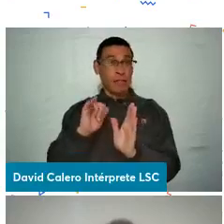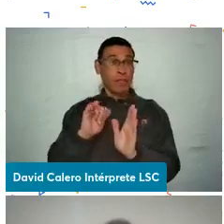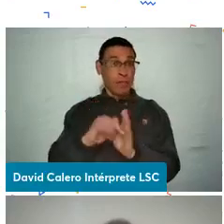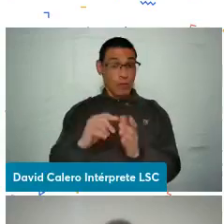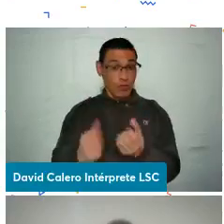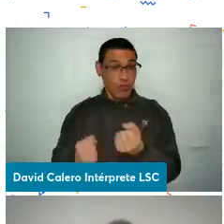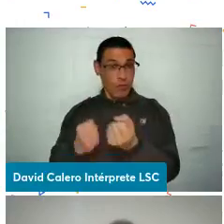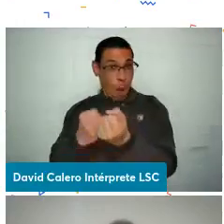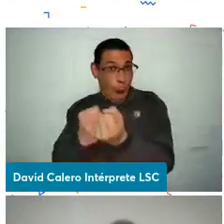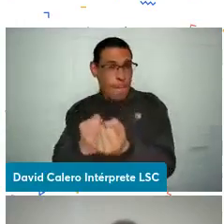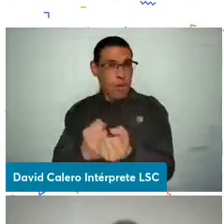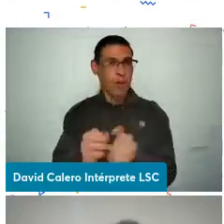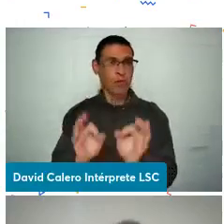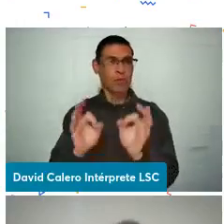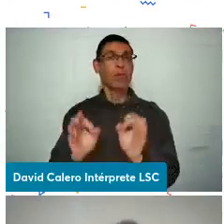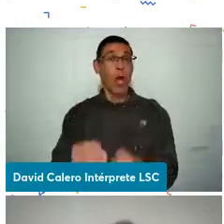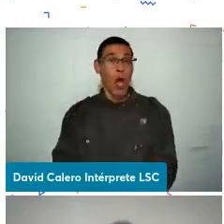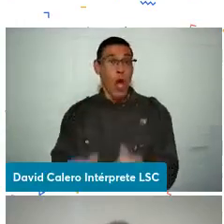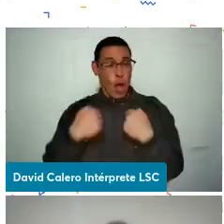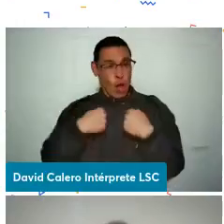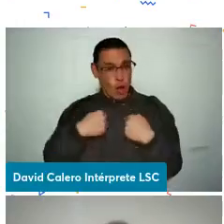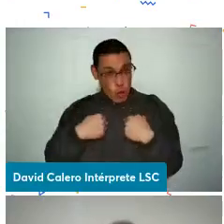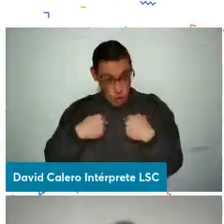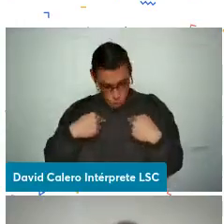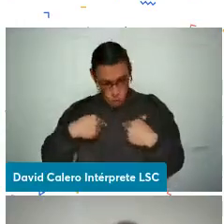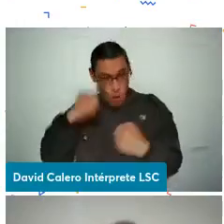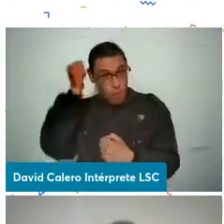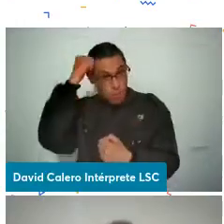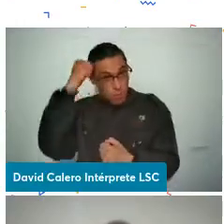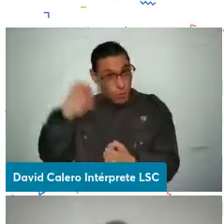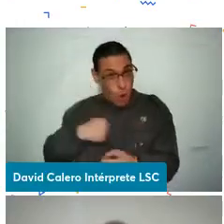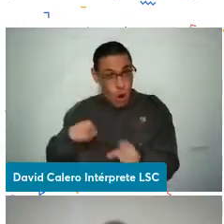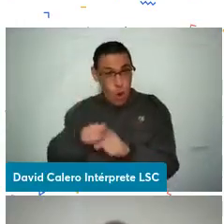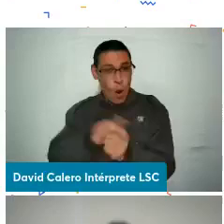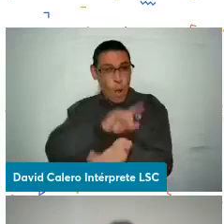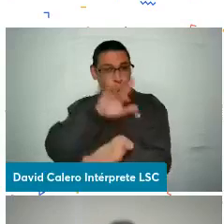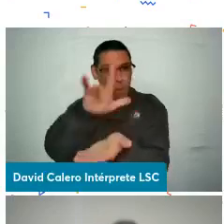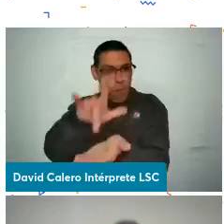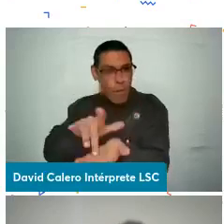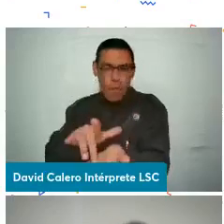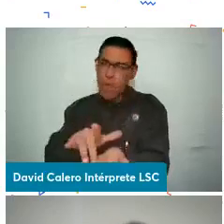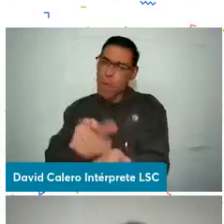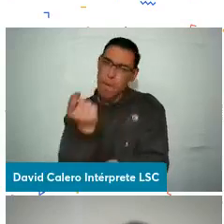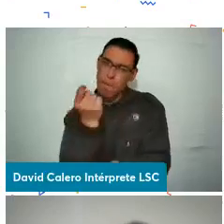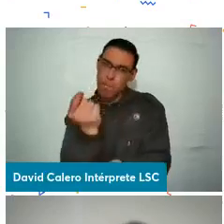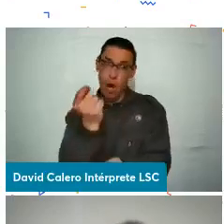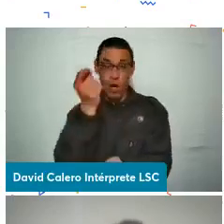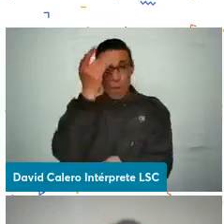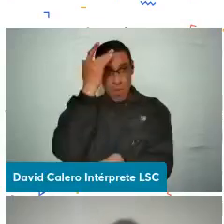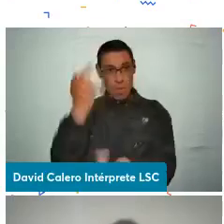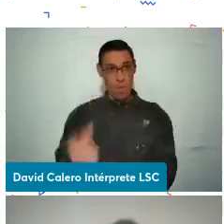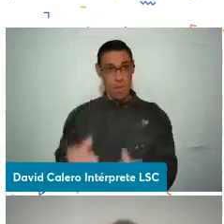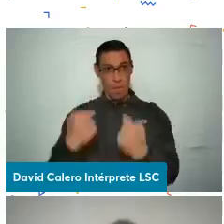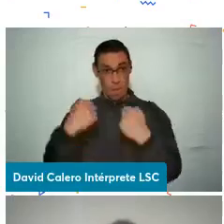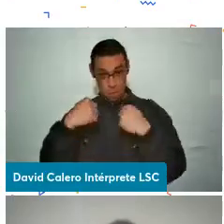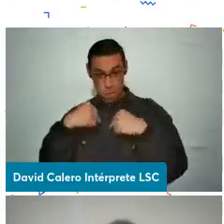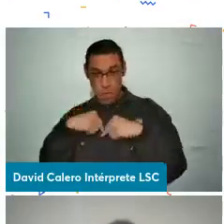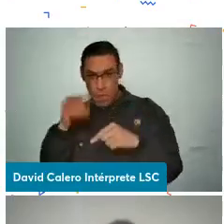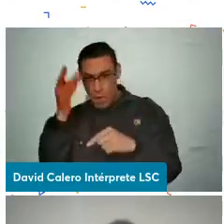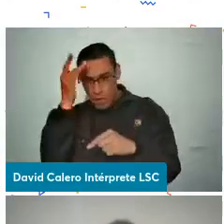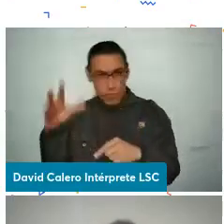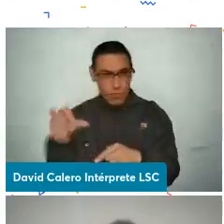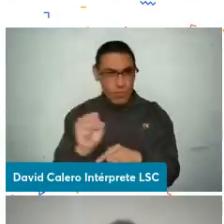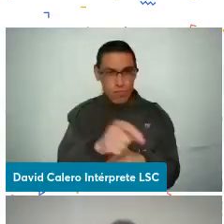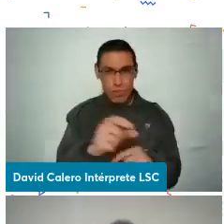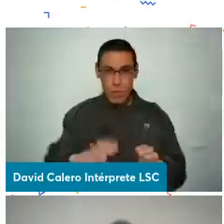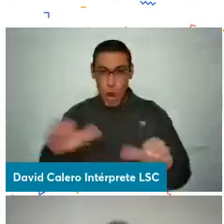en ese sentido es muy poca mi participación porque digamos las habilidades o fortalezas de uno complementan las de otros, ¿listo?